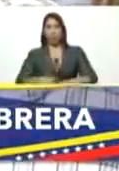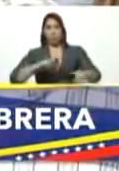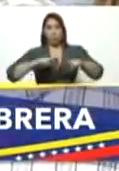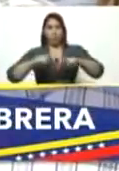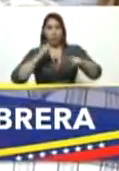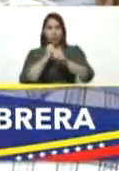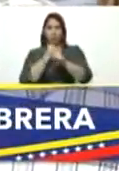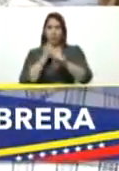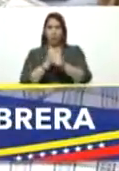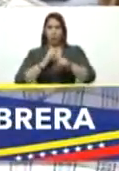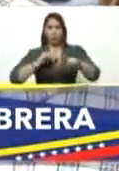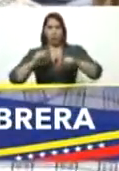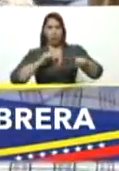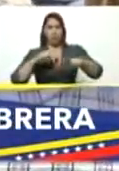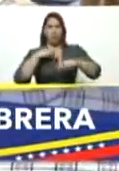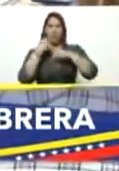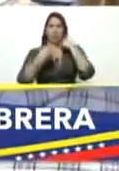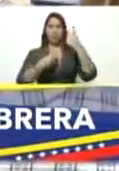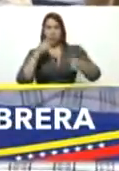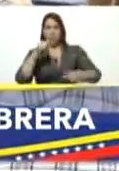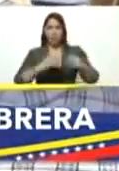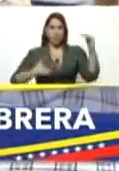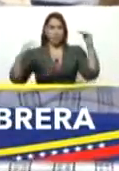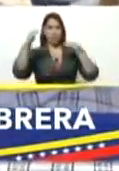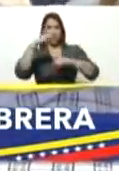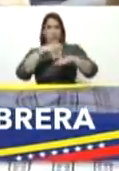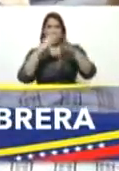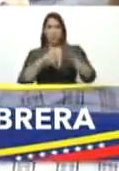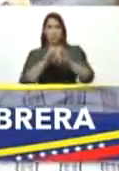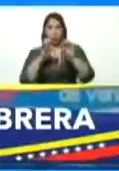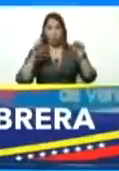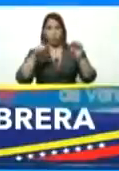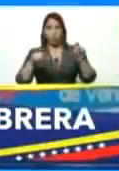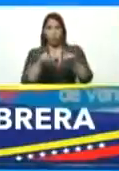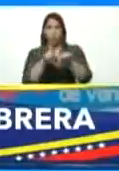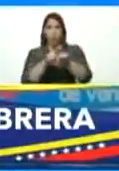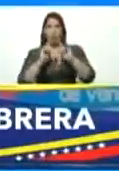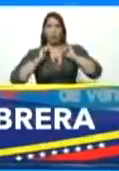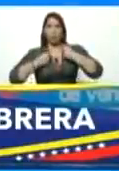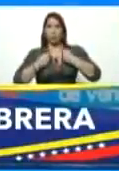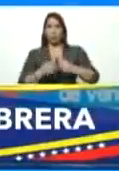obrero dirigente magisterial como aristóbulo